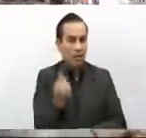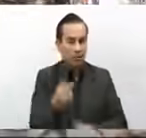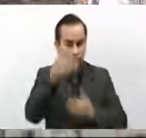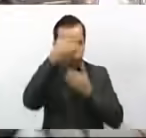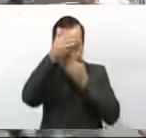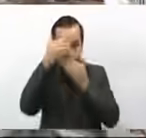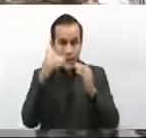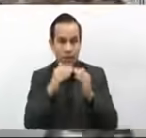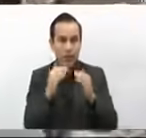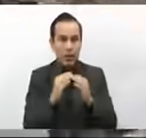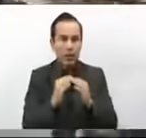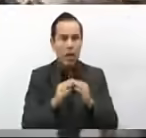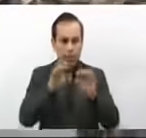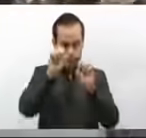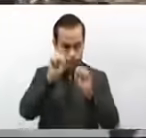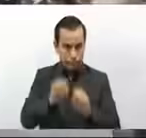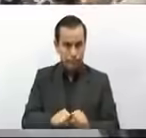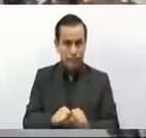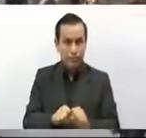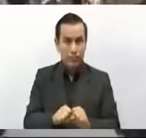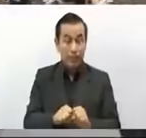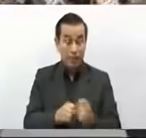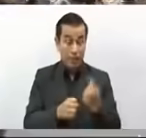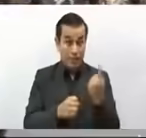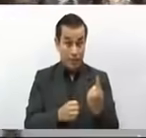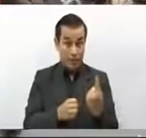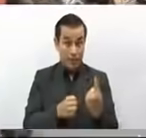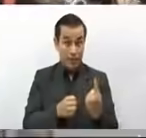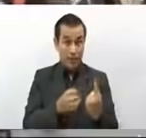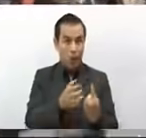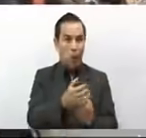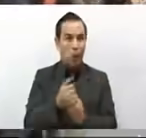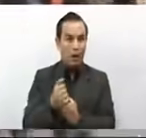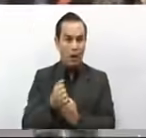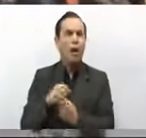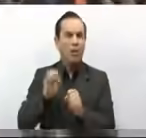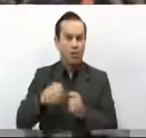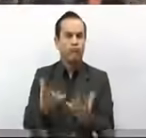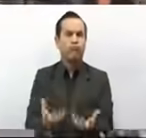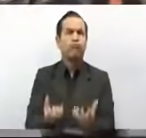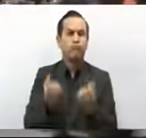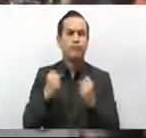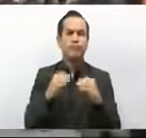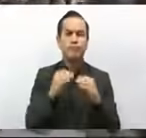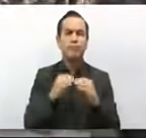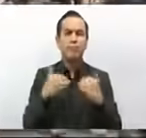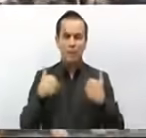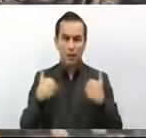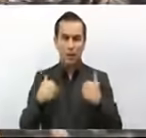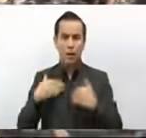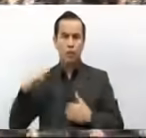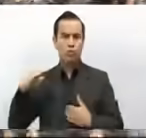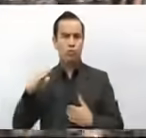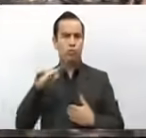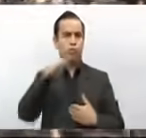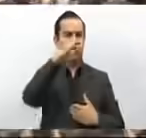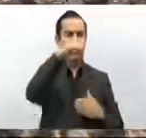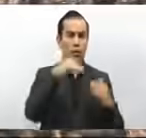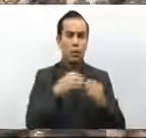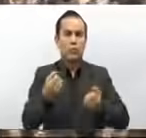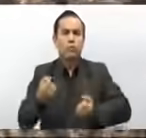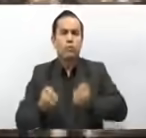la capacidad para rescatar rehenes, utilizando los medios disponibles, tanto aéreos como terrestres, y haciendo